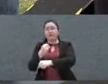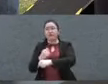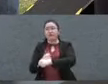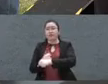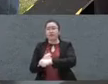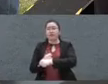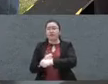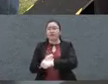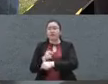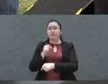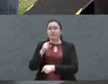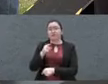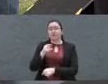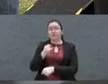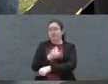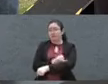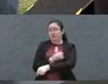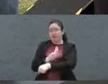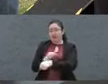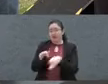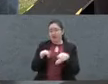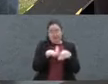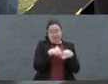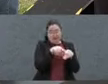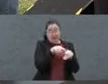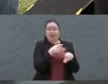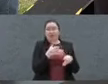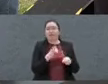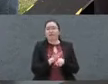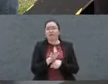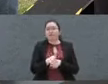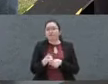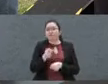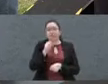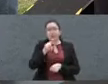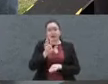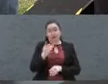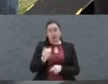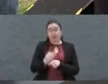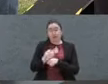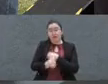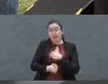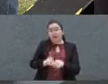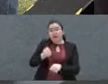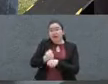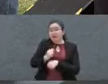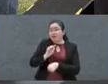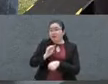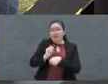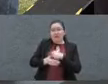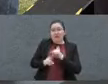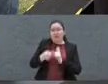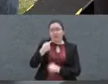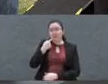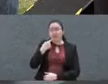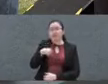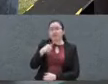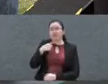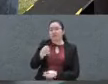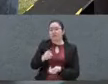alcaldía Iztacalco, ¿se planea finalmente ya este año, como decía usted, finalizar con esas quejas de la gente de tener